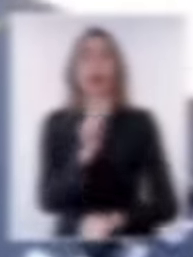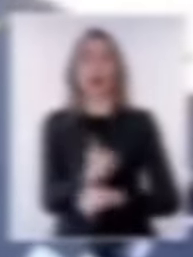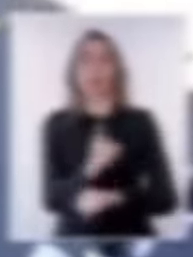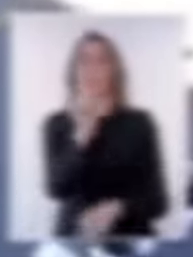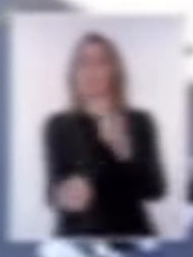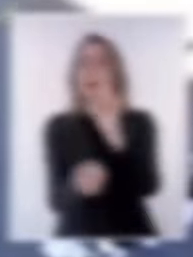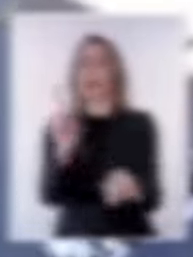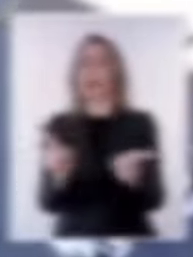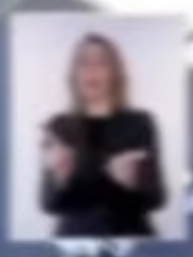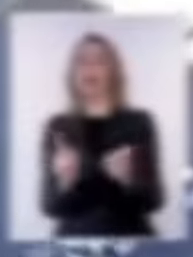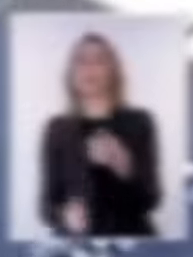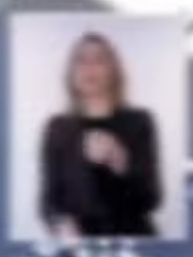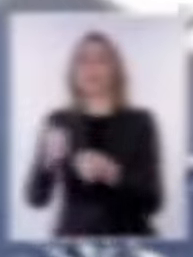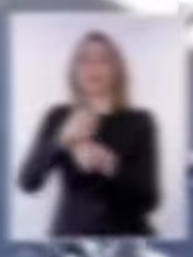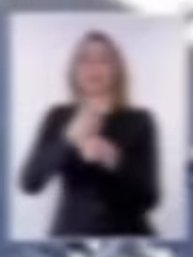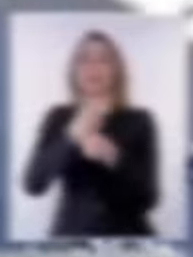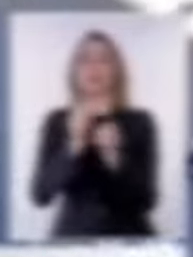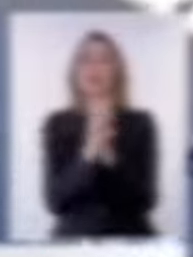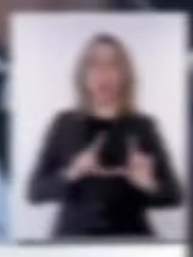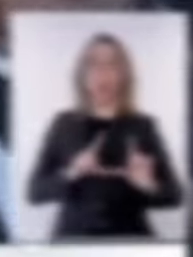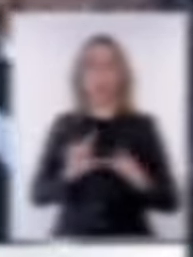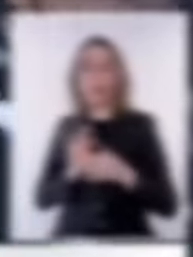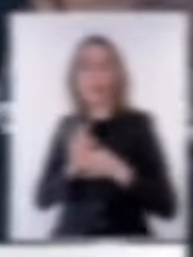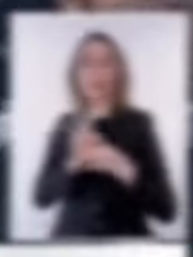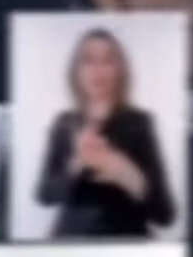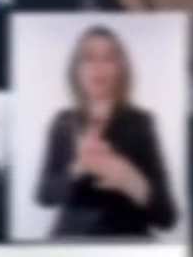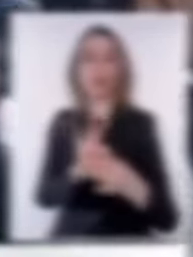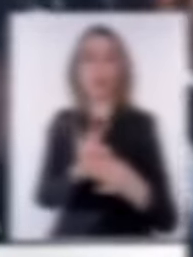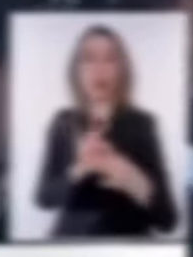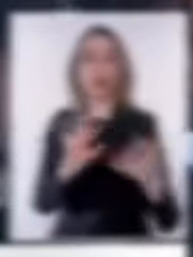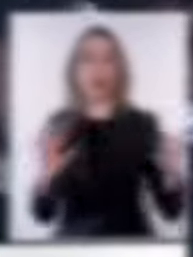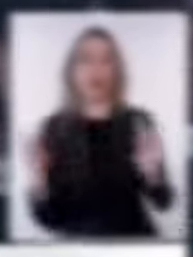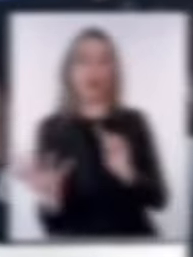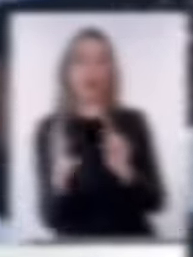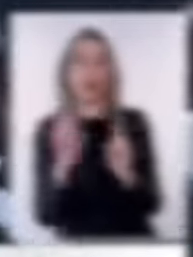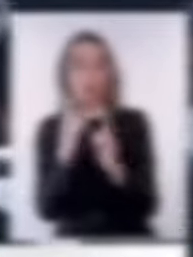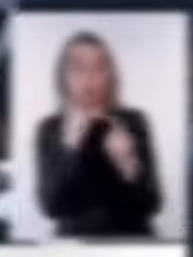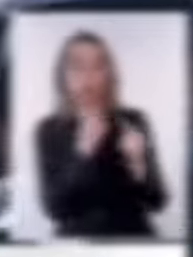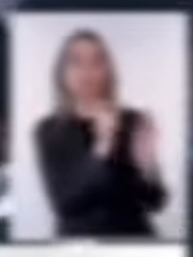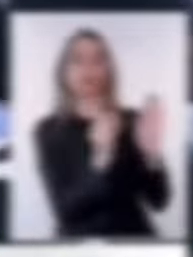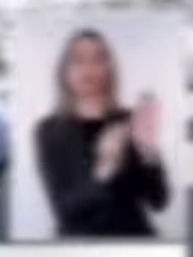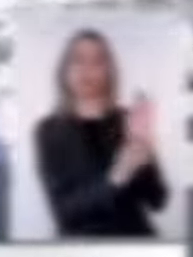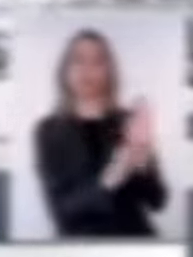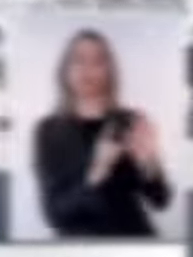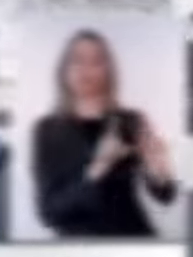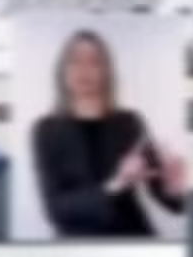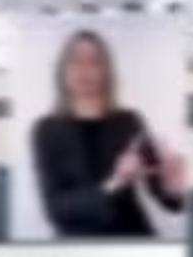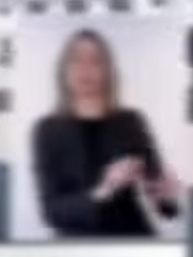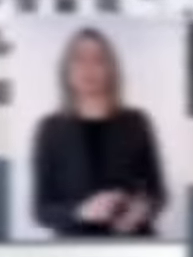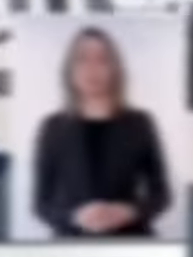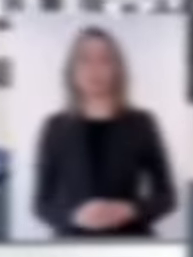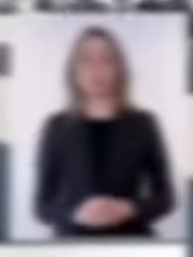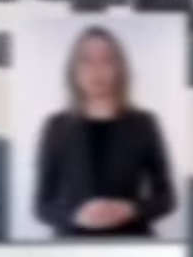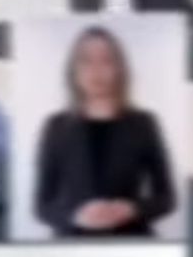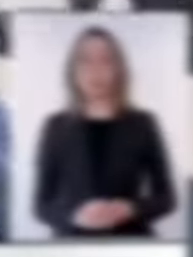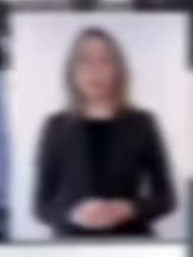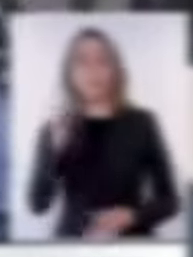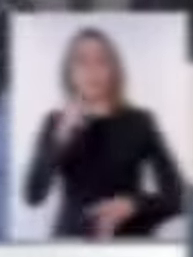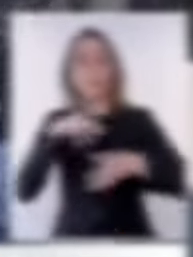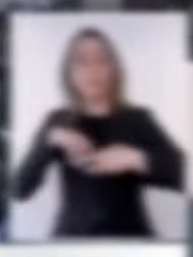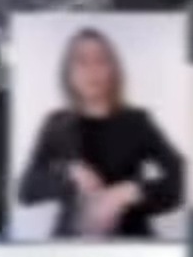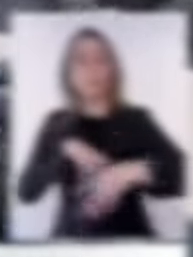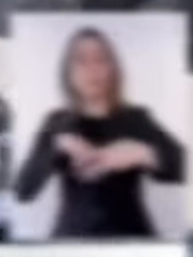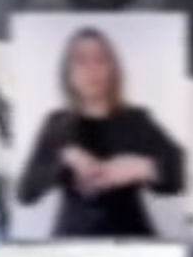se conmemoró el desfile de las glorias navales en Valparaíso 2024. Así que tengo muchísimas ganas de ver cómo fue este desfile,